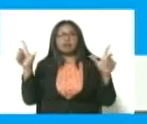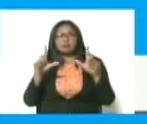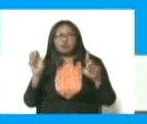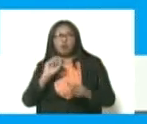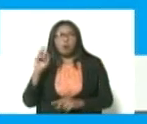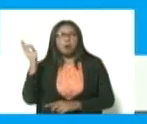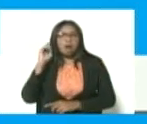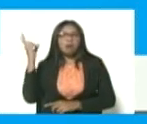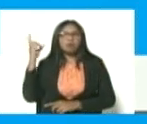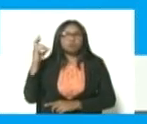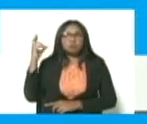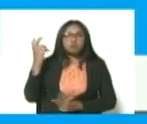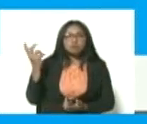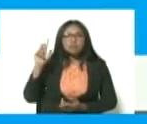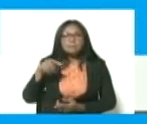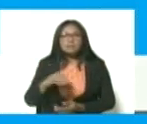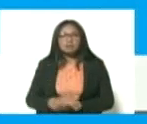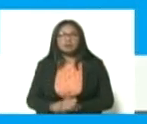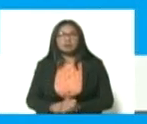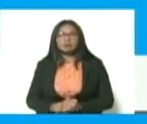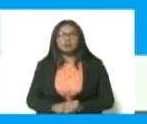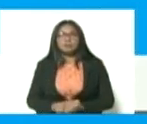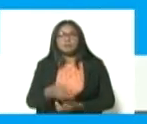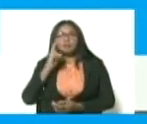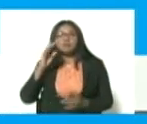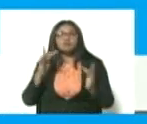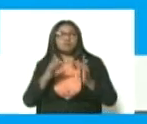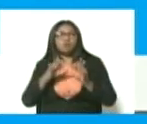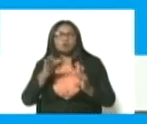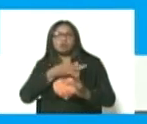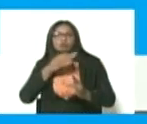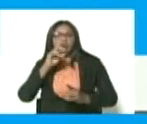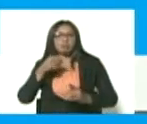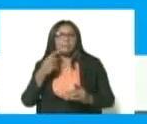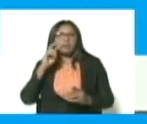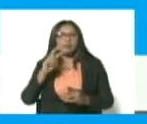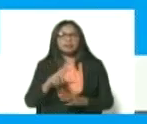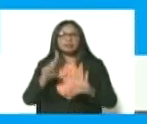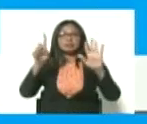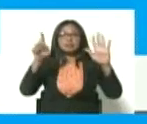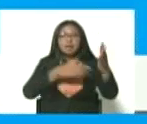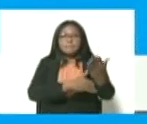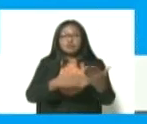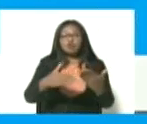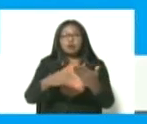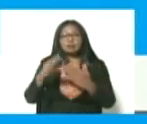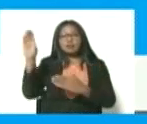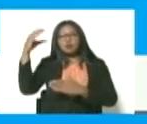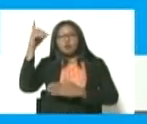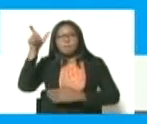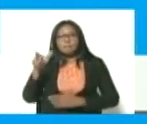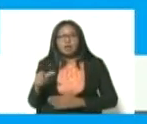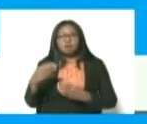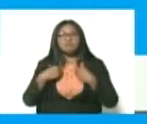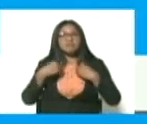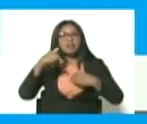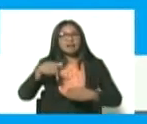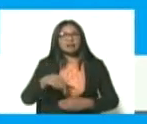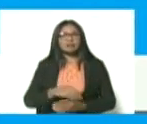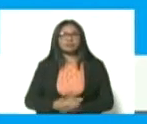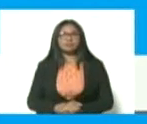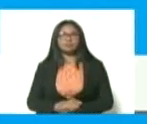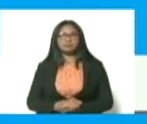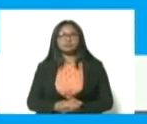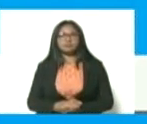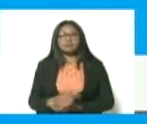o muchos colombianos en Venezuela me están viendo por redes sociales. 6 millones de colombianos que tienen